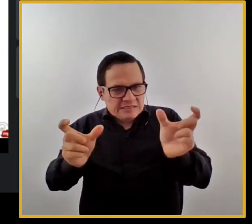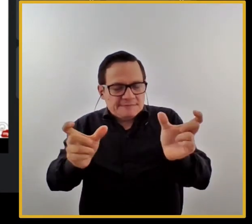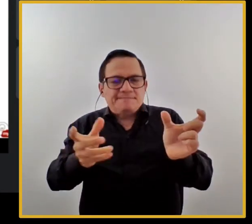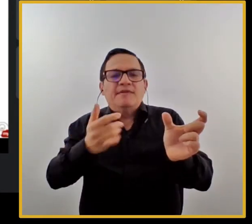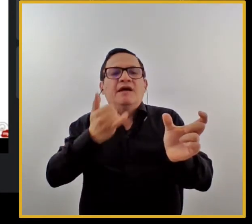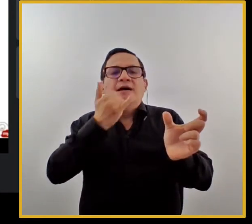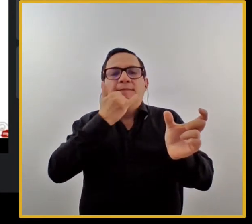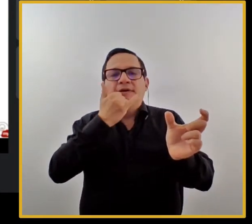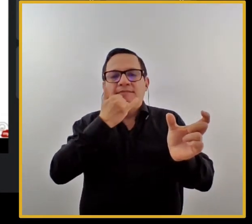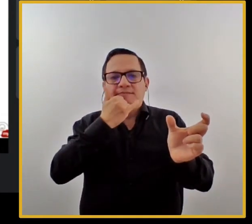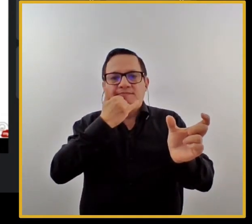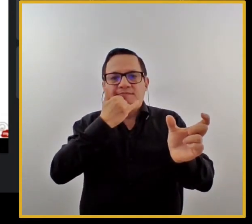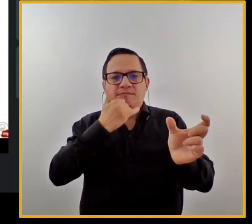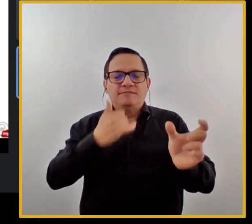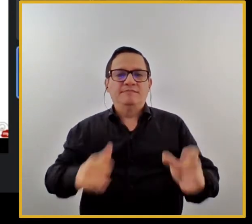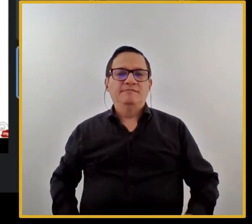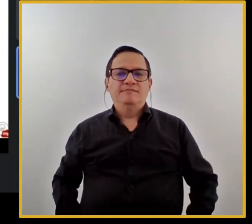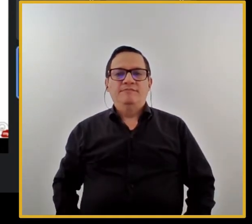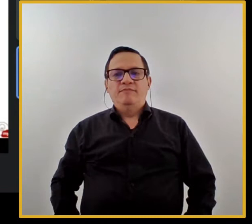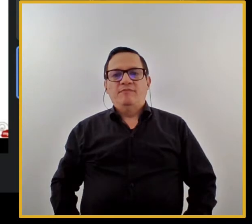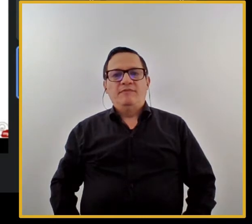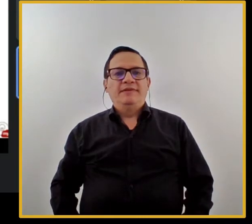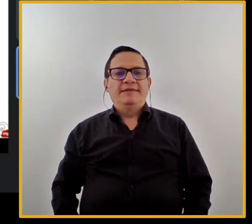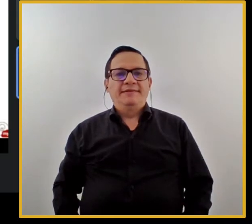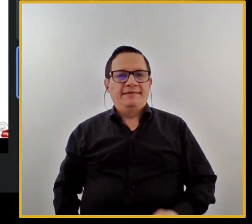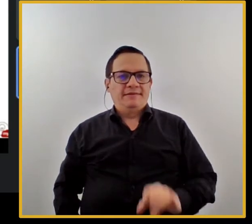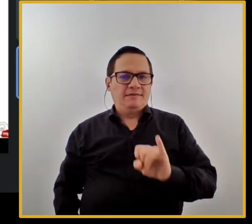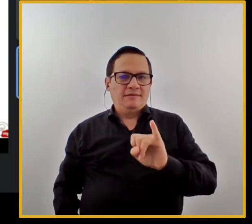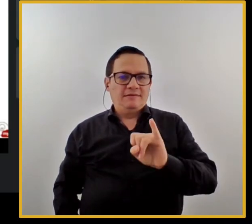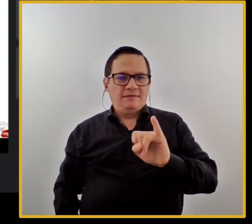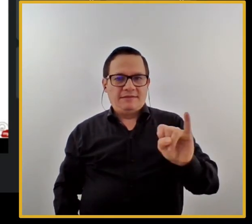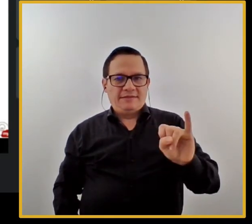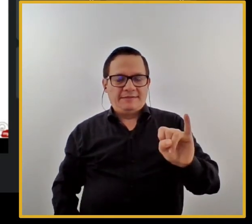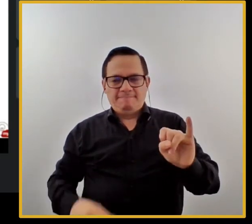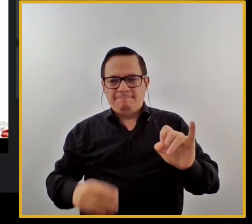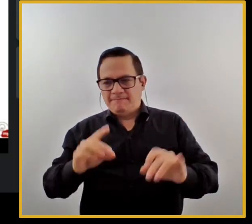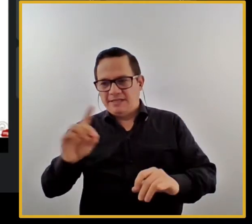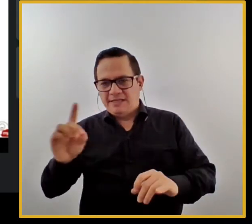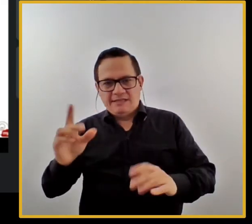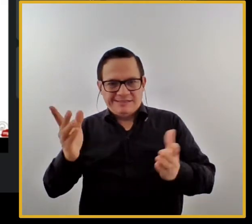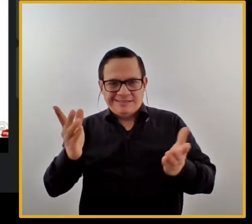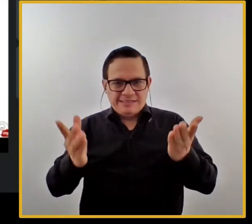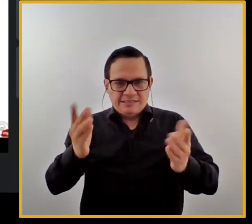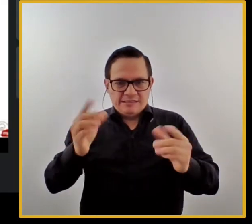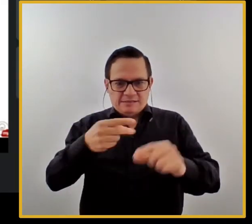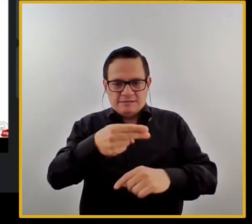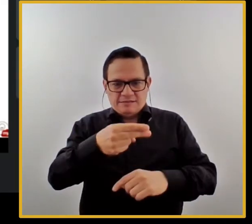pasa allí, compañero, no se es que elimina, nosotros profe, el de la mano izquierda. dejamos a un lado,